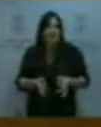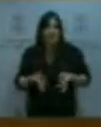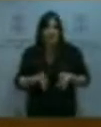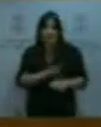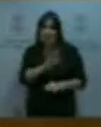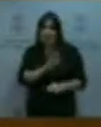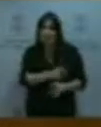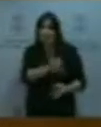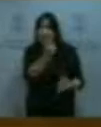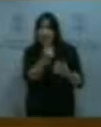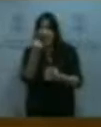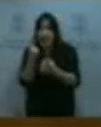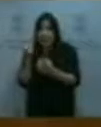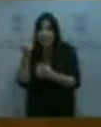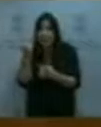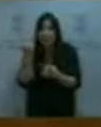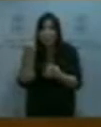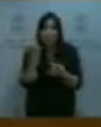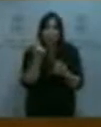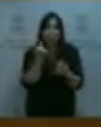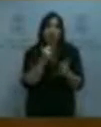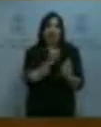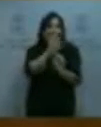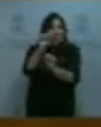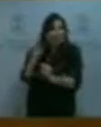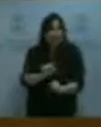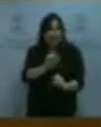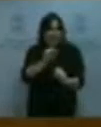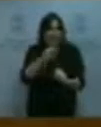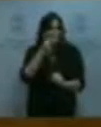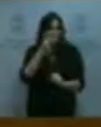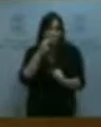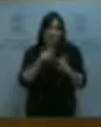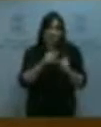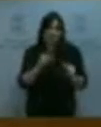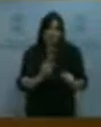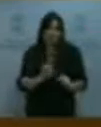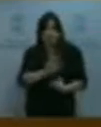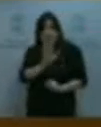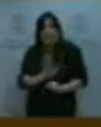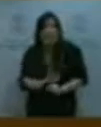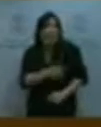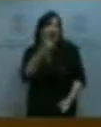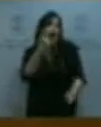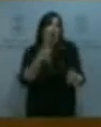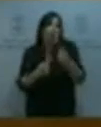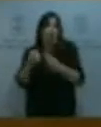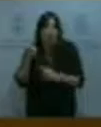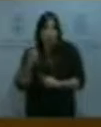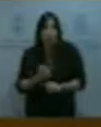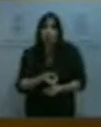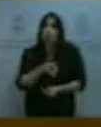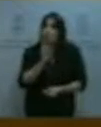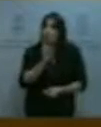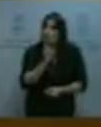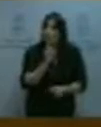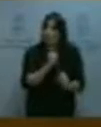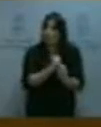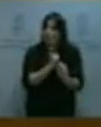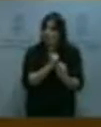defensa de los intereses de Asturias. Tal parece que algunos solo trabajan en pro y en función de que un